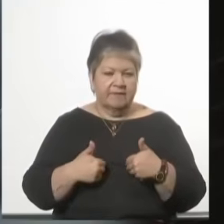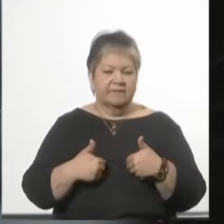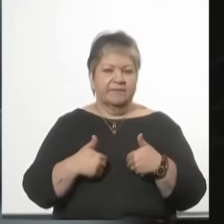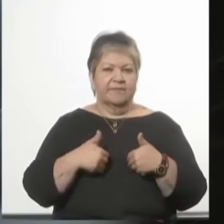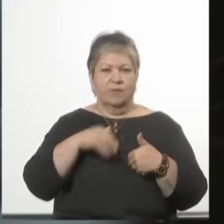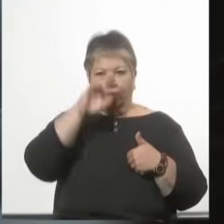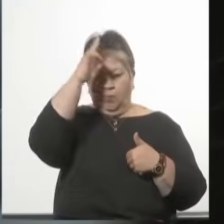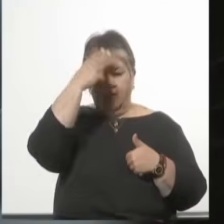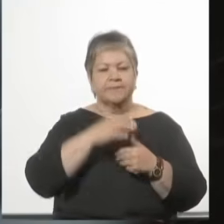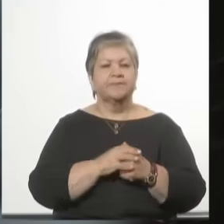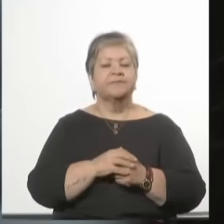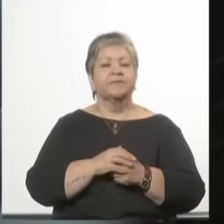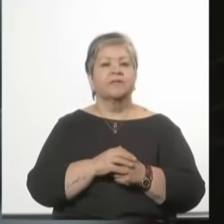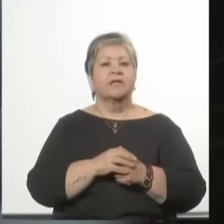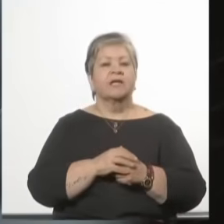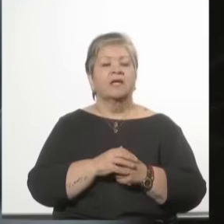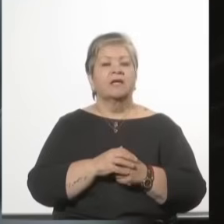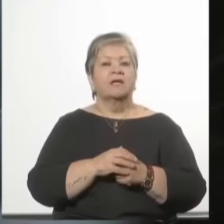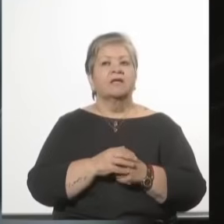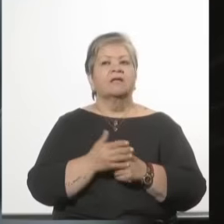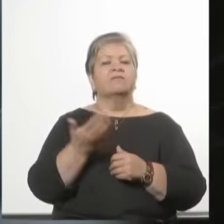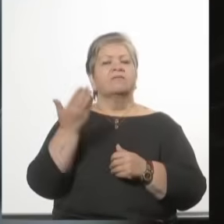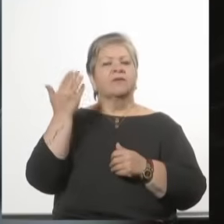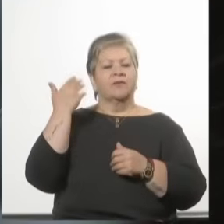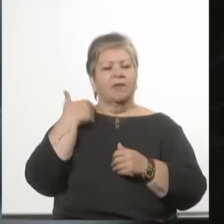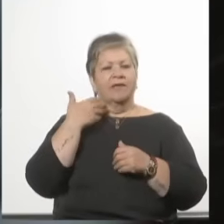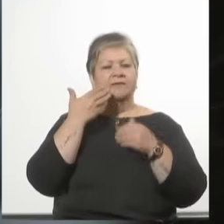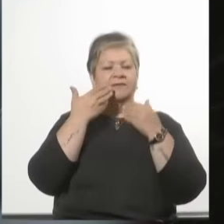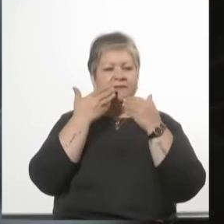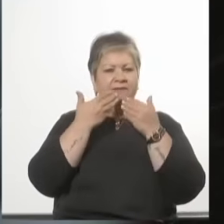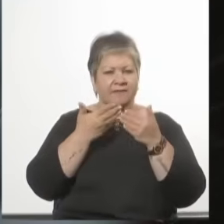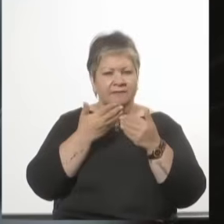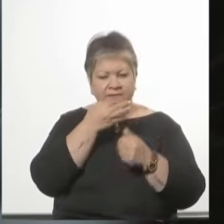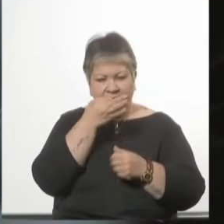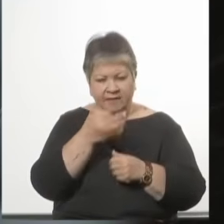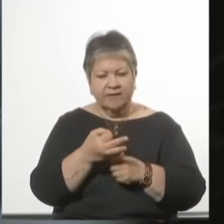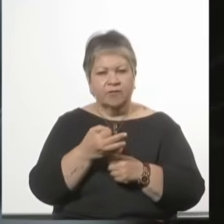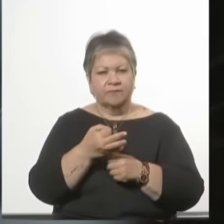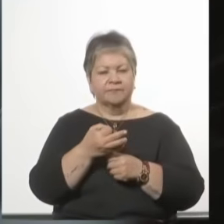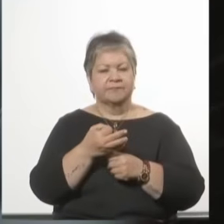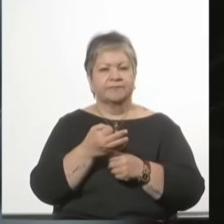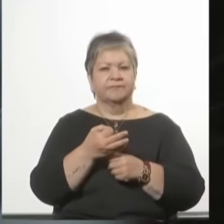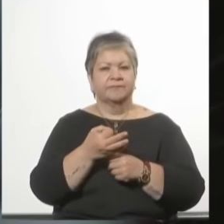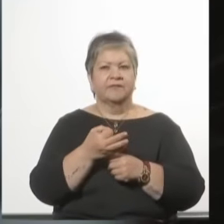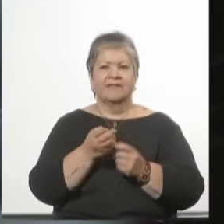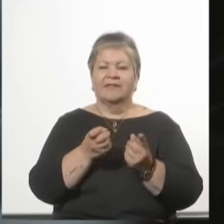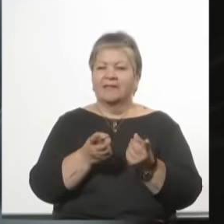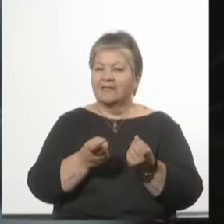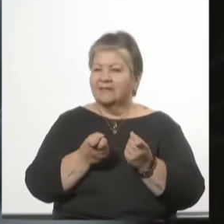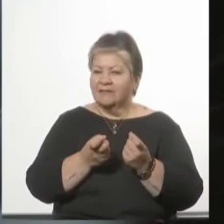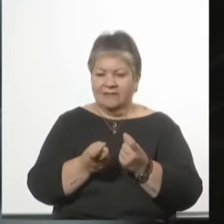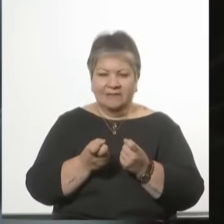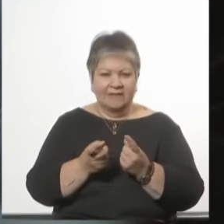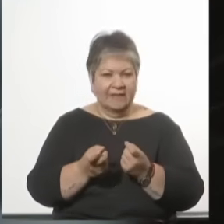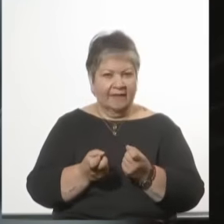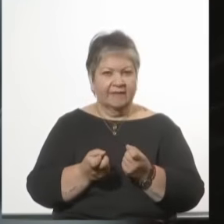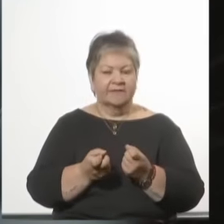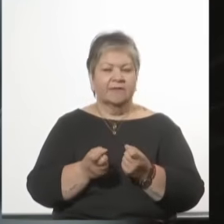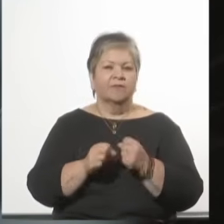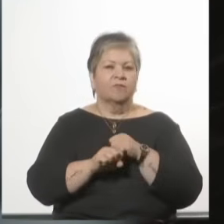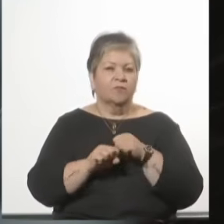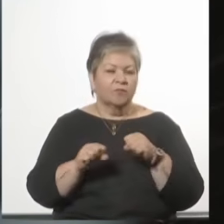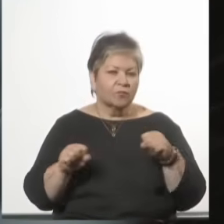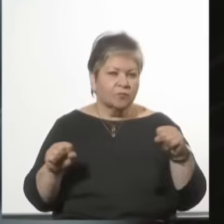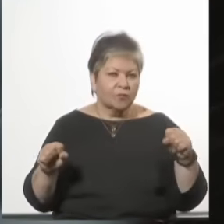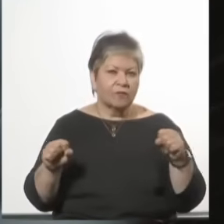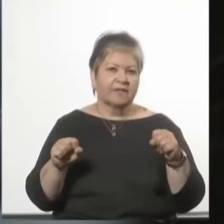dijo al comienzo, esa necesidad imperiosa que todos reconocemos y que nos desvela poder